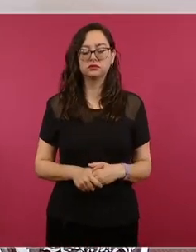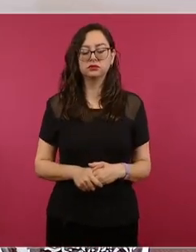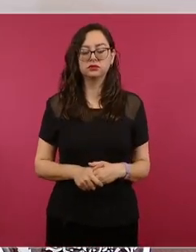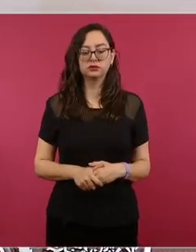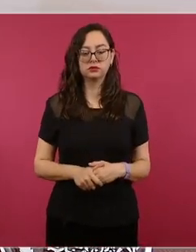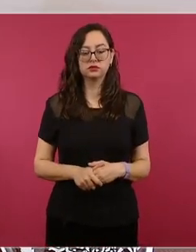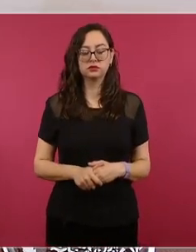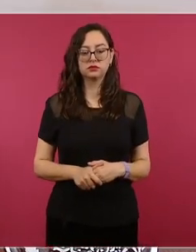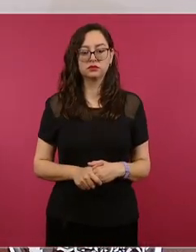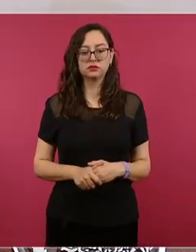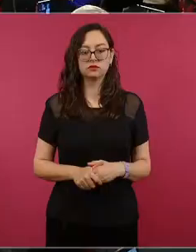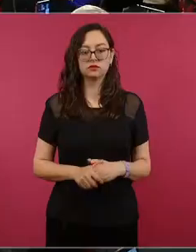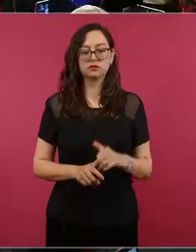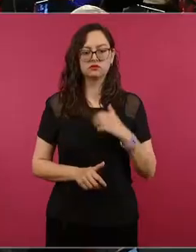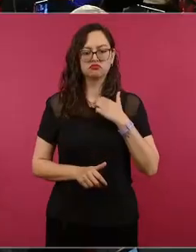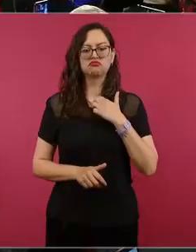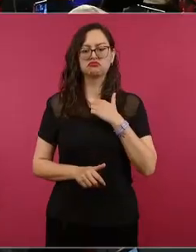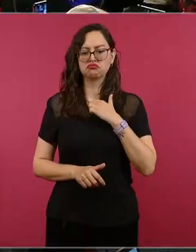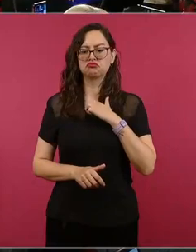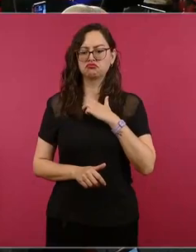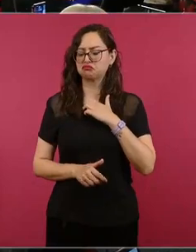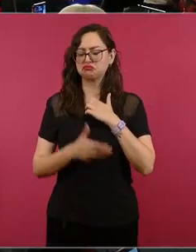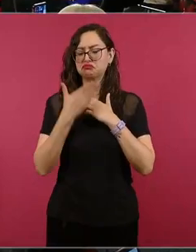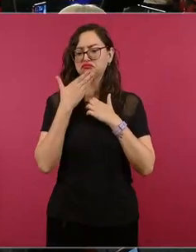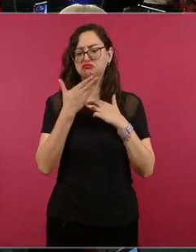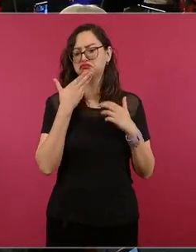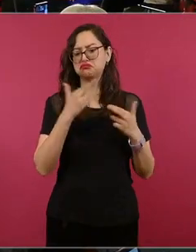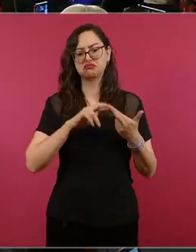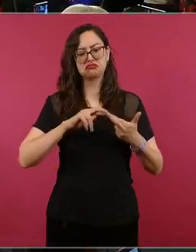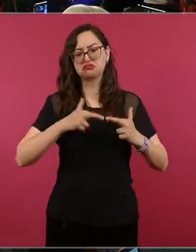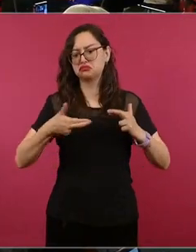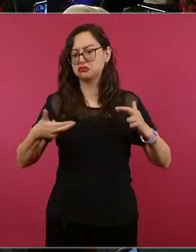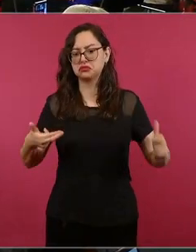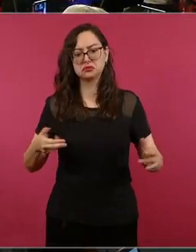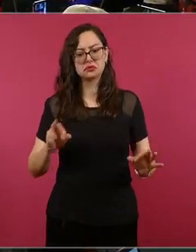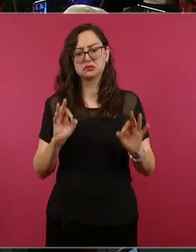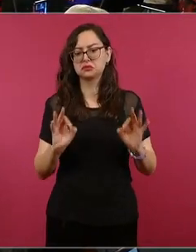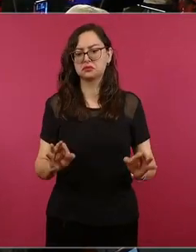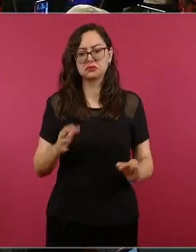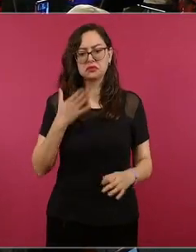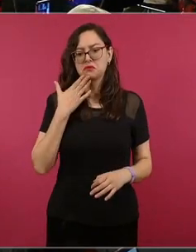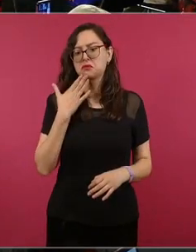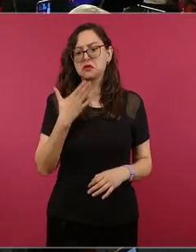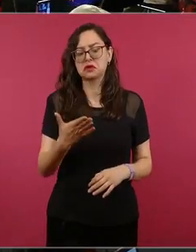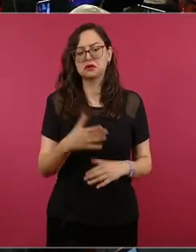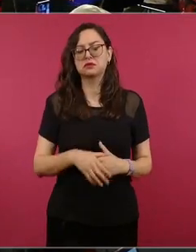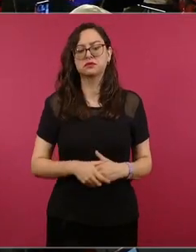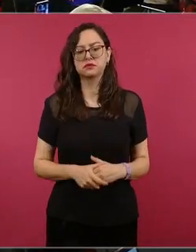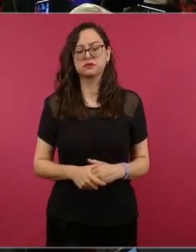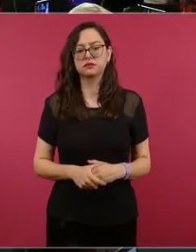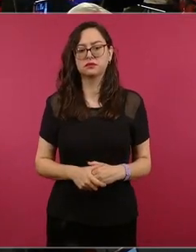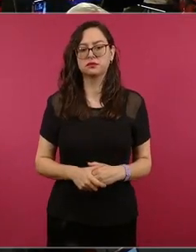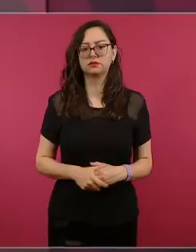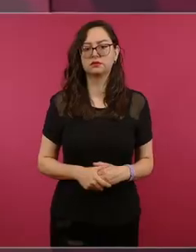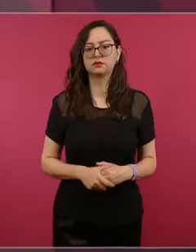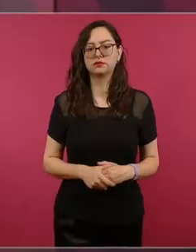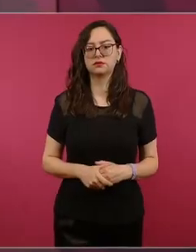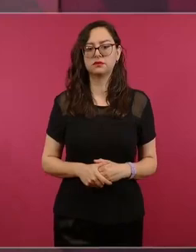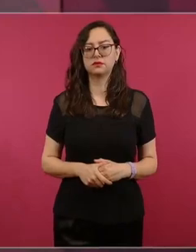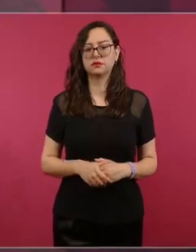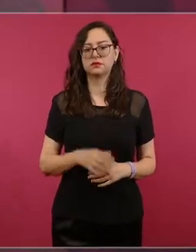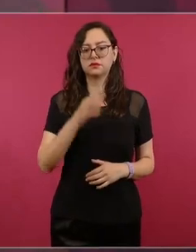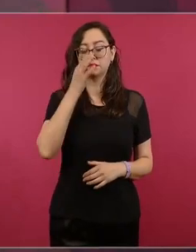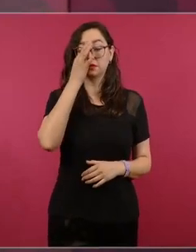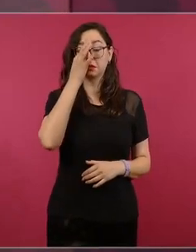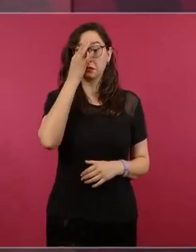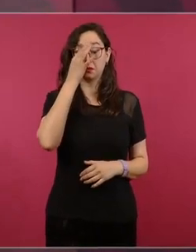en muy buena relación con el presidente Biden. Entonces hablamos ayer